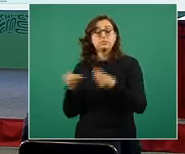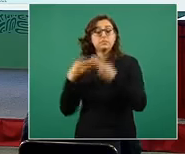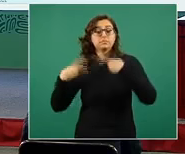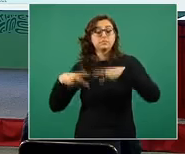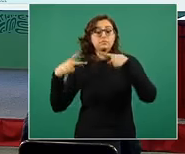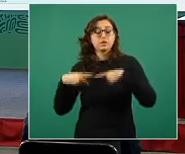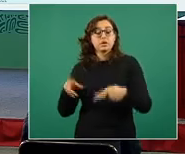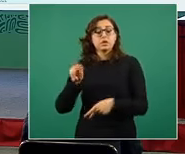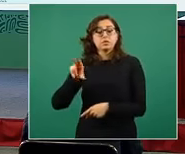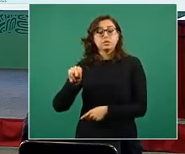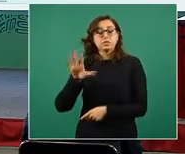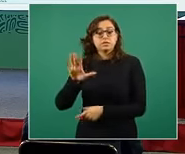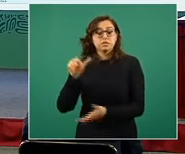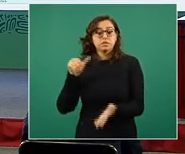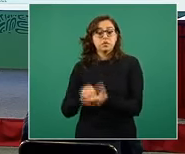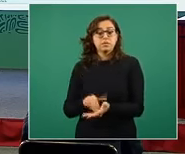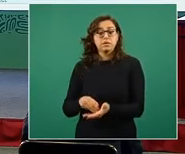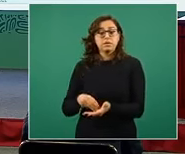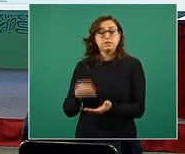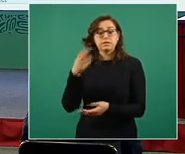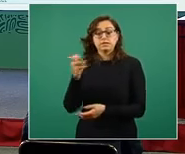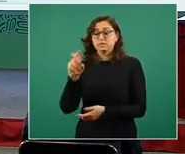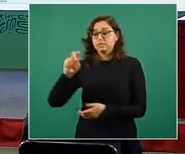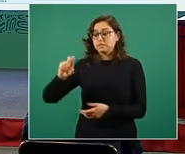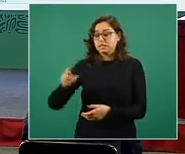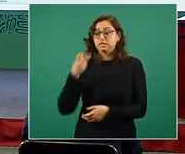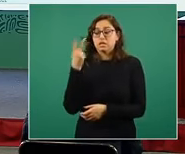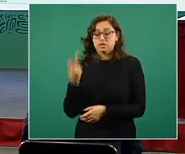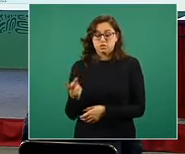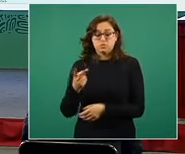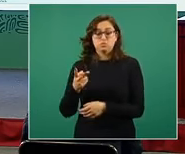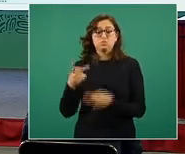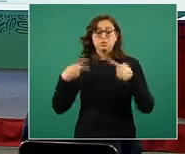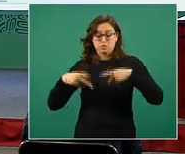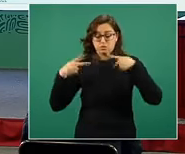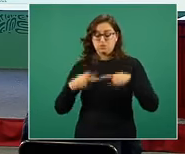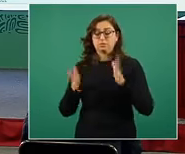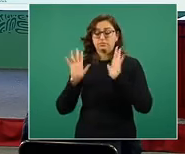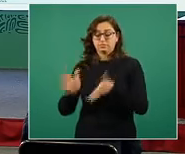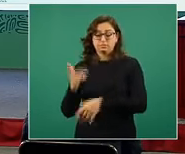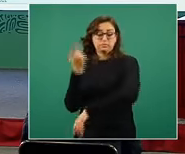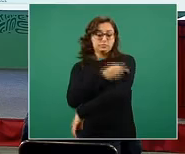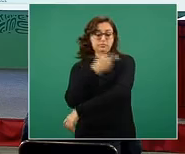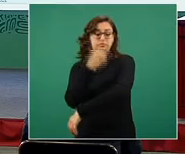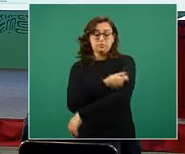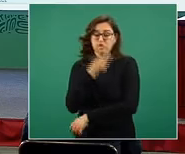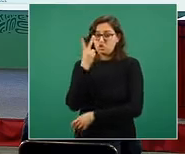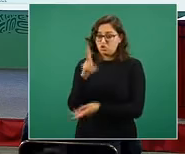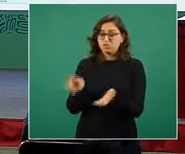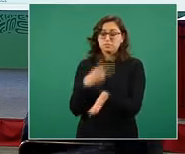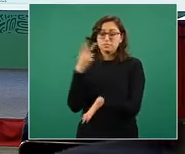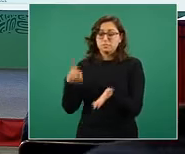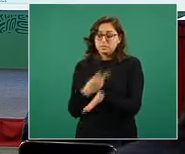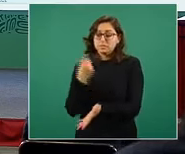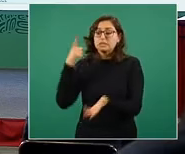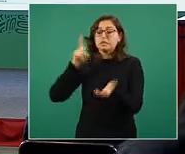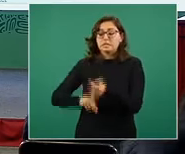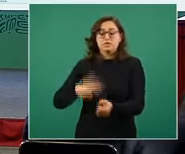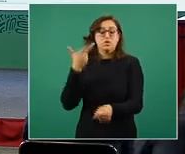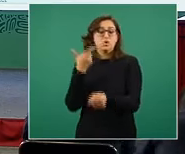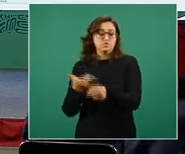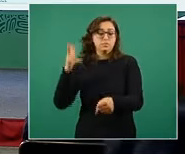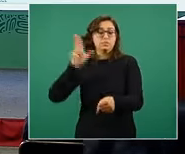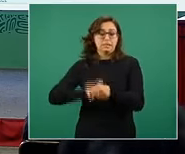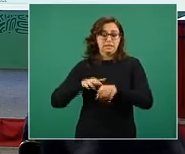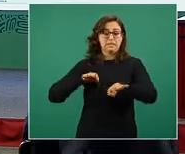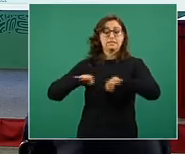85.332 dosis. Recordar que esto es etapa 1, personal de salud de primer contacto, personas trabajadoras de la salud del campo clínico que